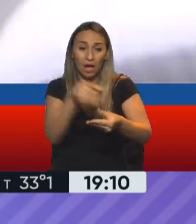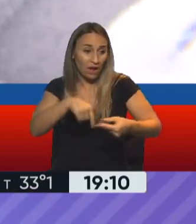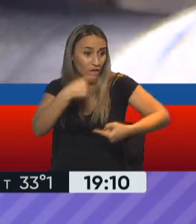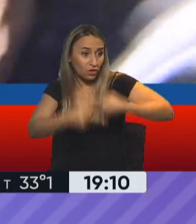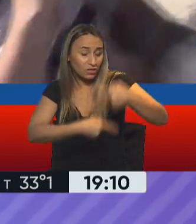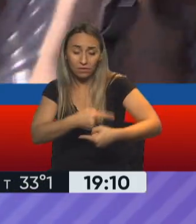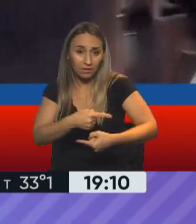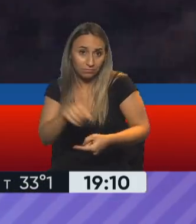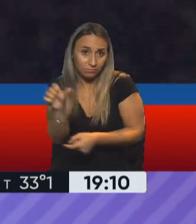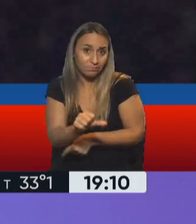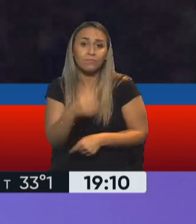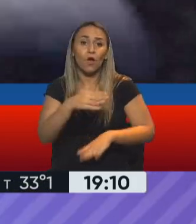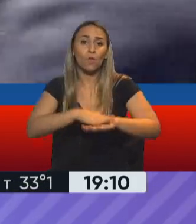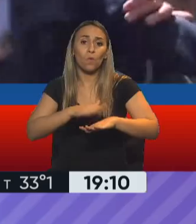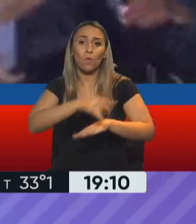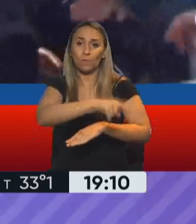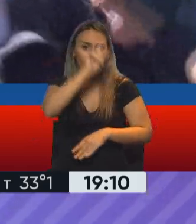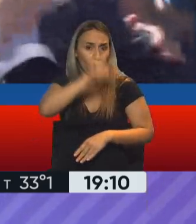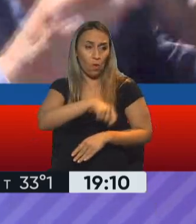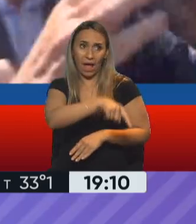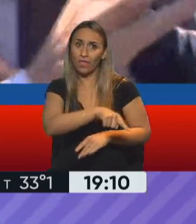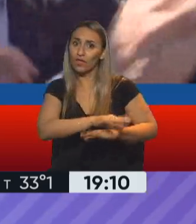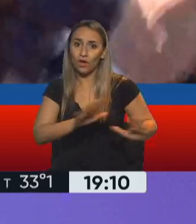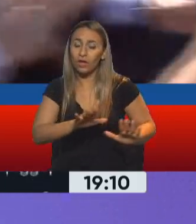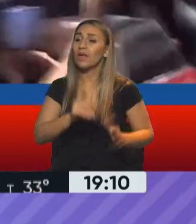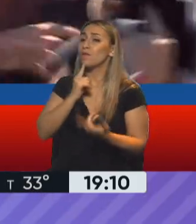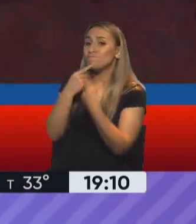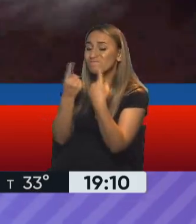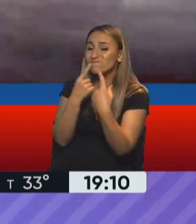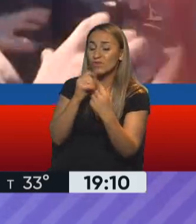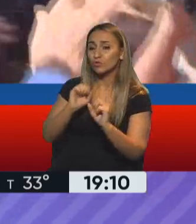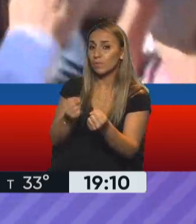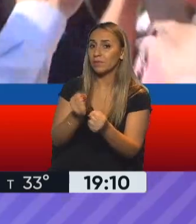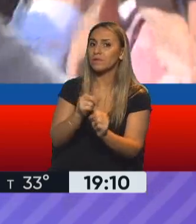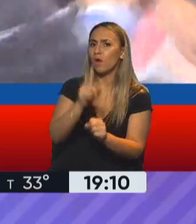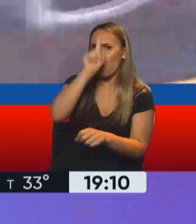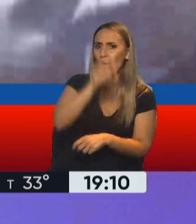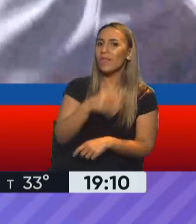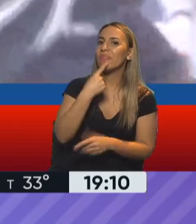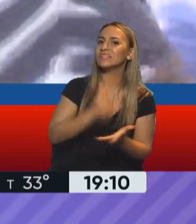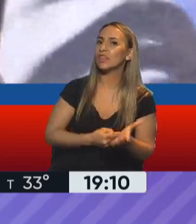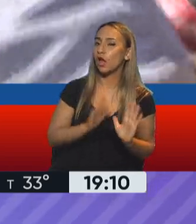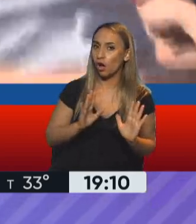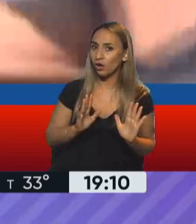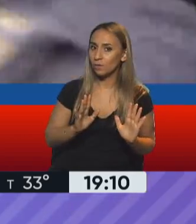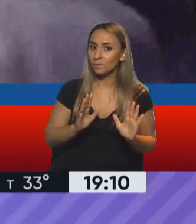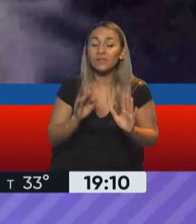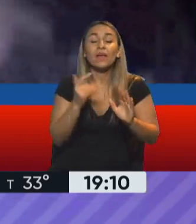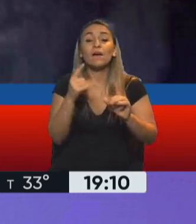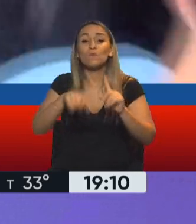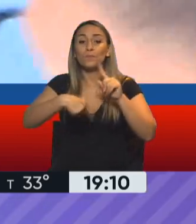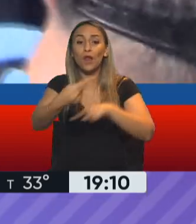juzgado y la indagatoria se suspendió por decisión del juez. No hay